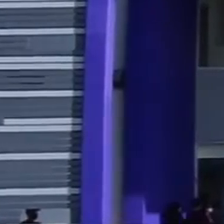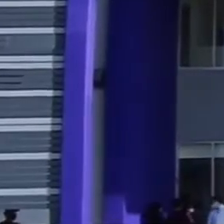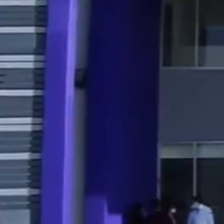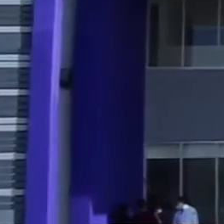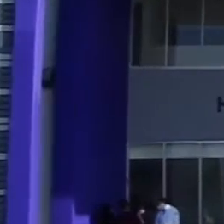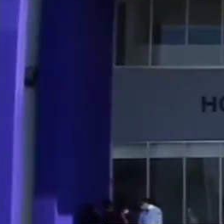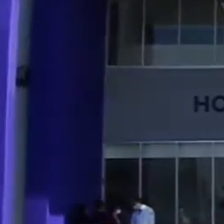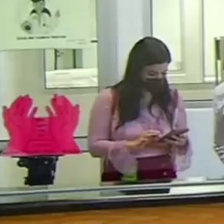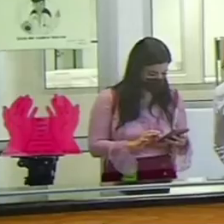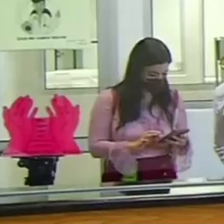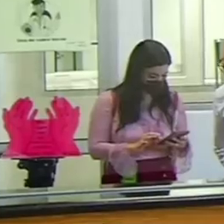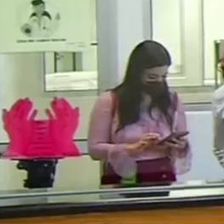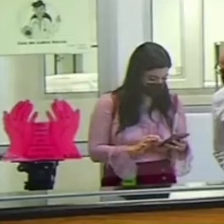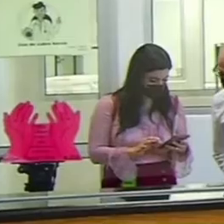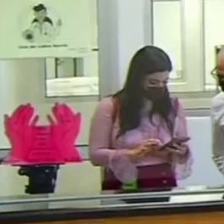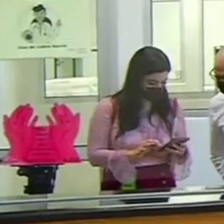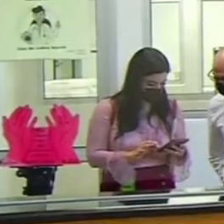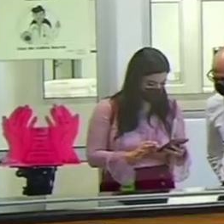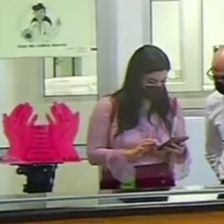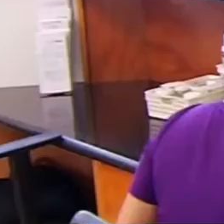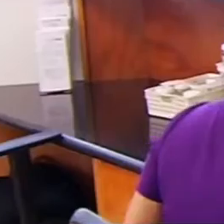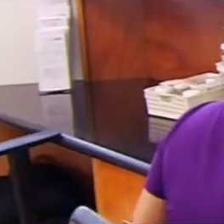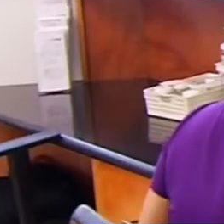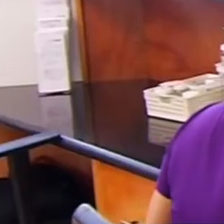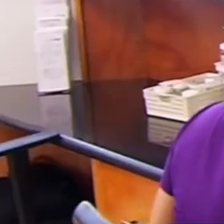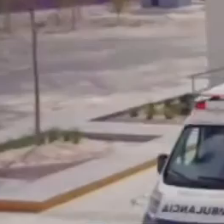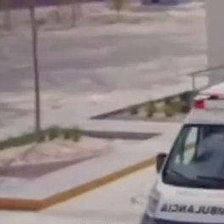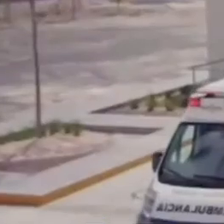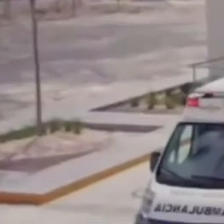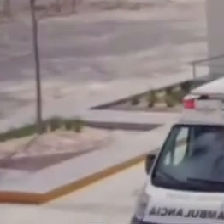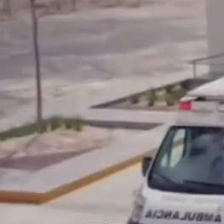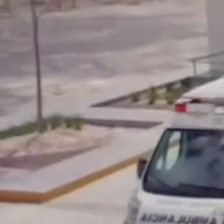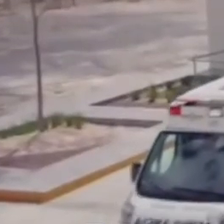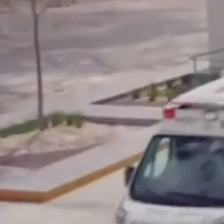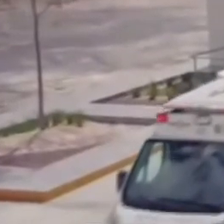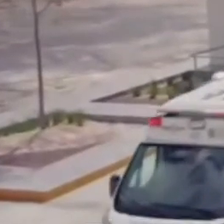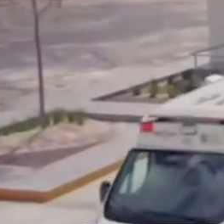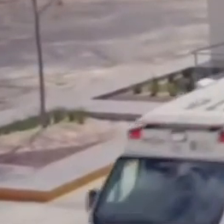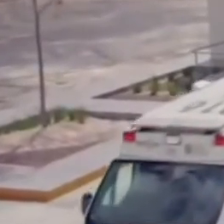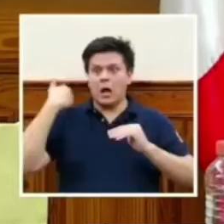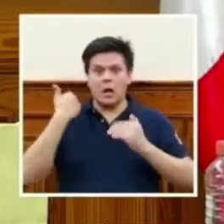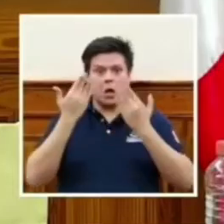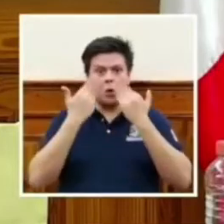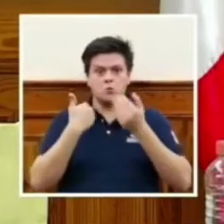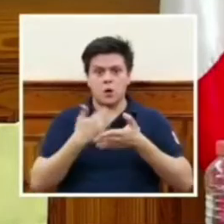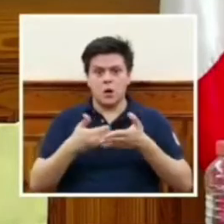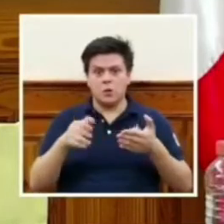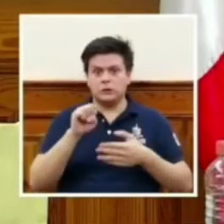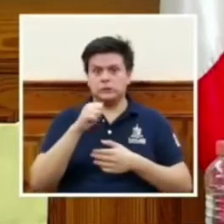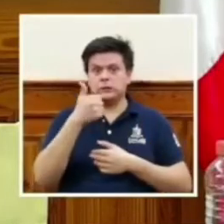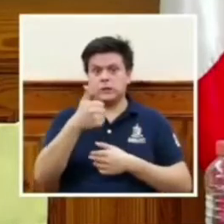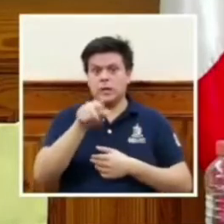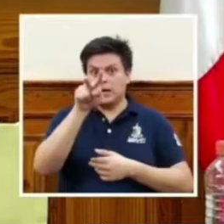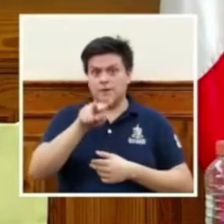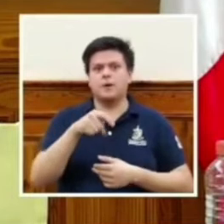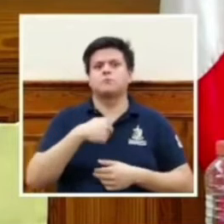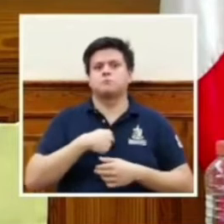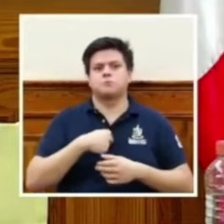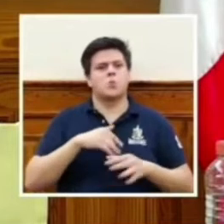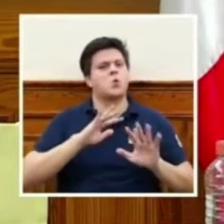marcha el hospital psiquiátrico, el primer banco de leche humana, y compró ambulancias. Me voy